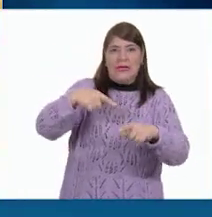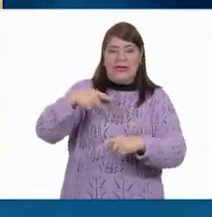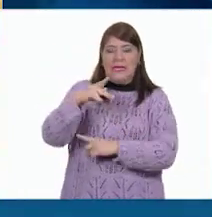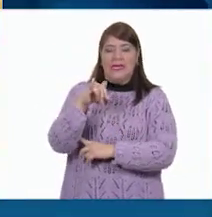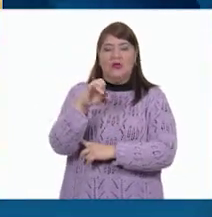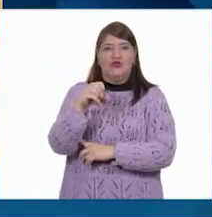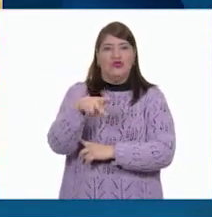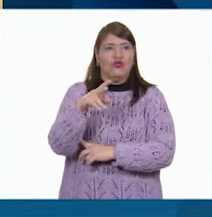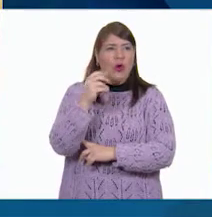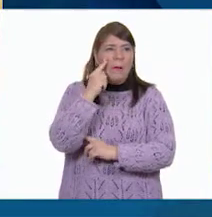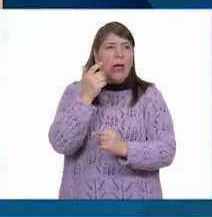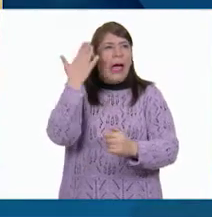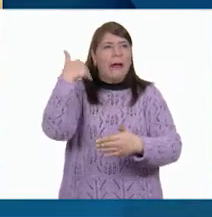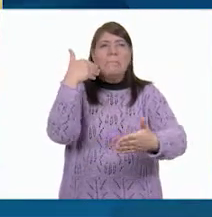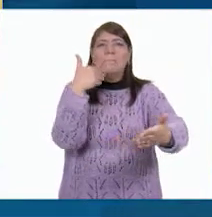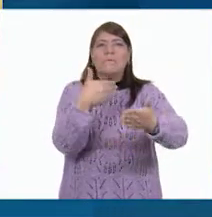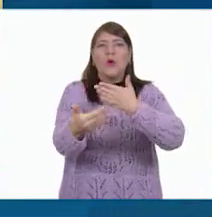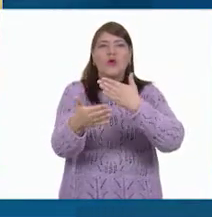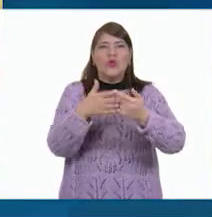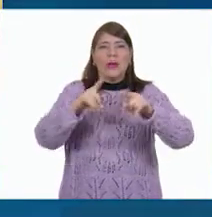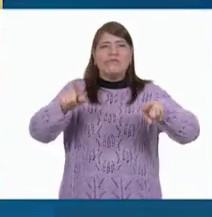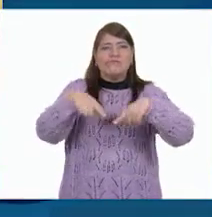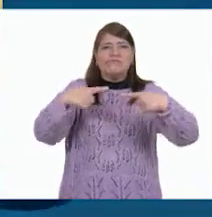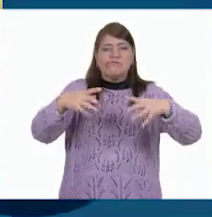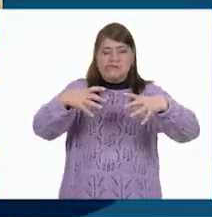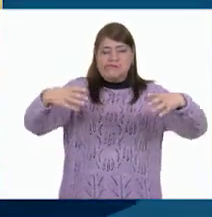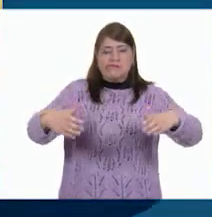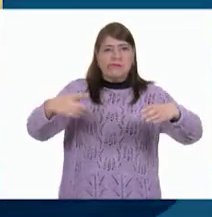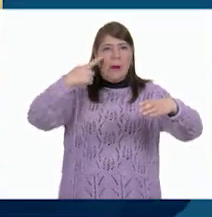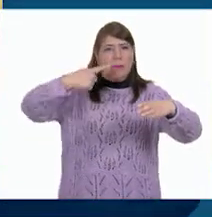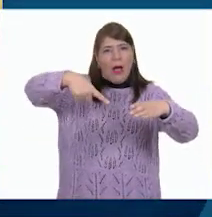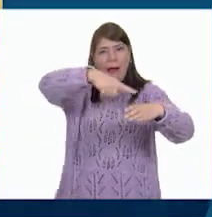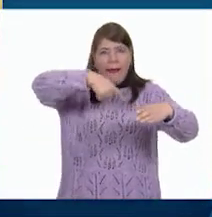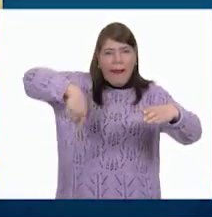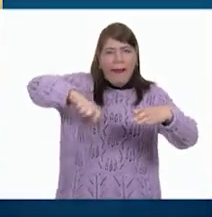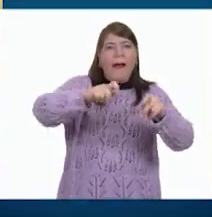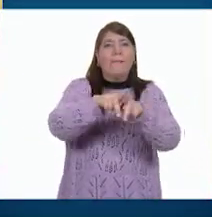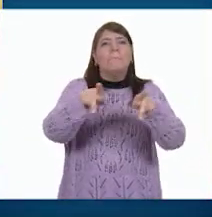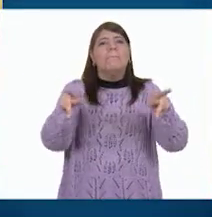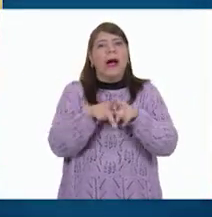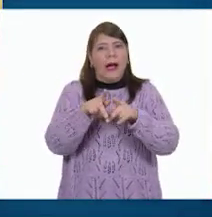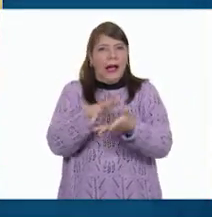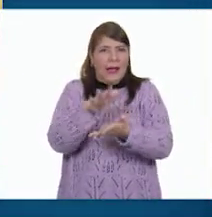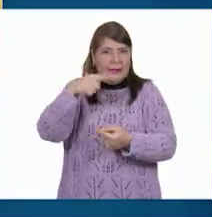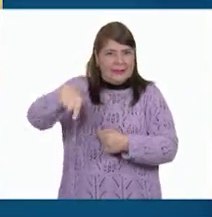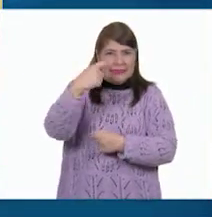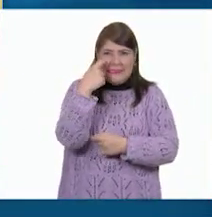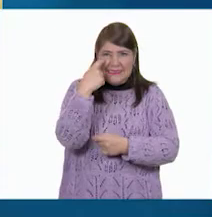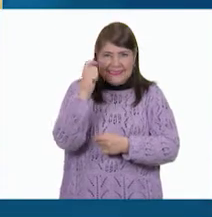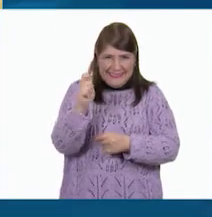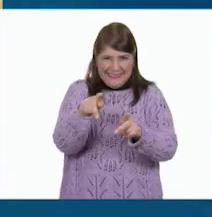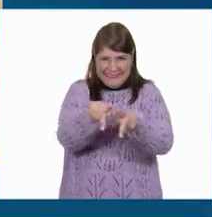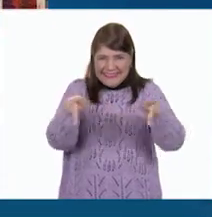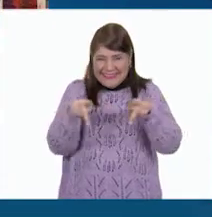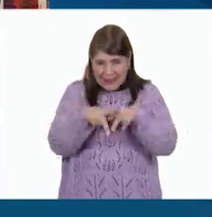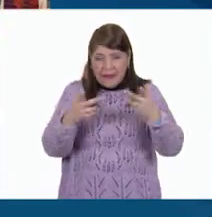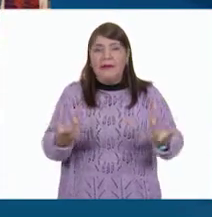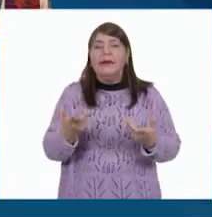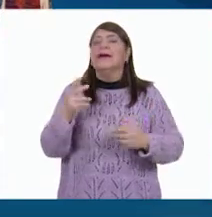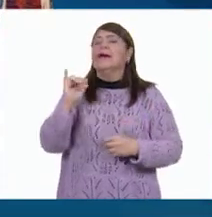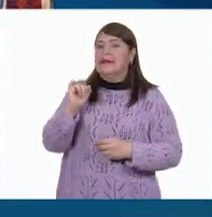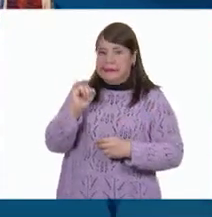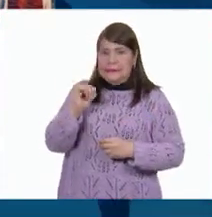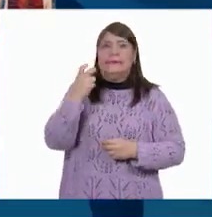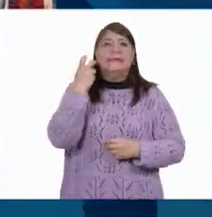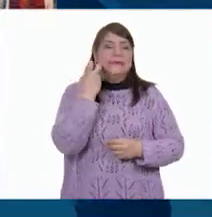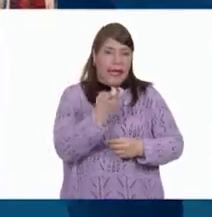pusieron de moda en este tiempo y en la actualidad hay en casi todas las plazas de nuestro país. Sí, exacto, Jenny. Estos